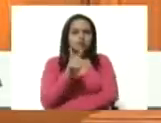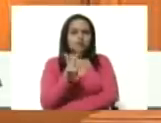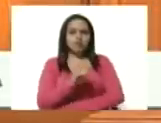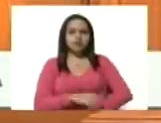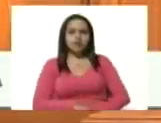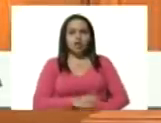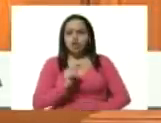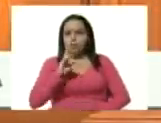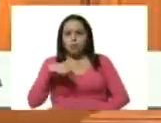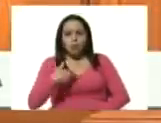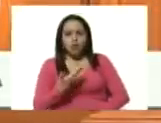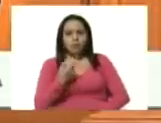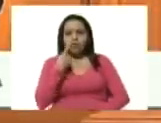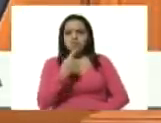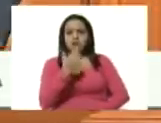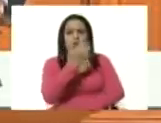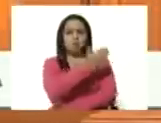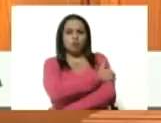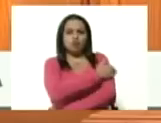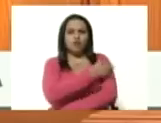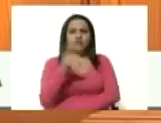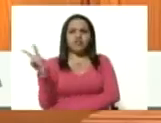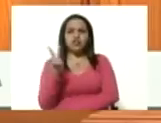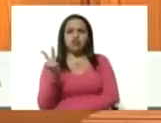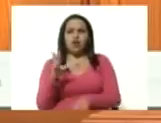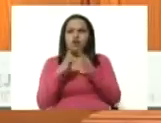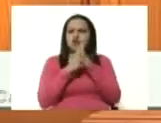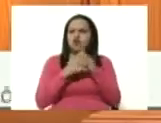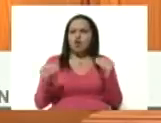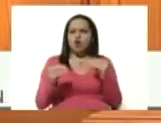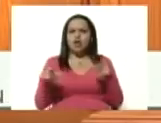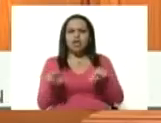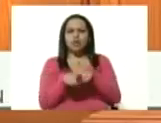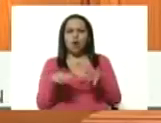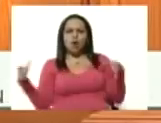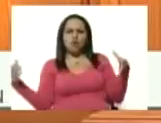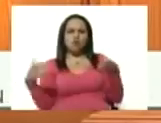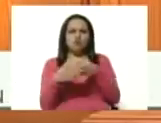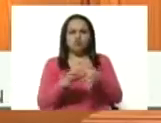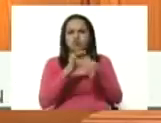Nosotros no podemos hablar de la oposición venezolana como un todo, como un bloque, ¿no?